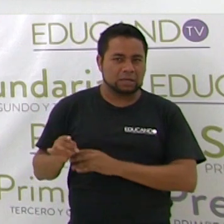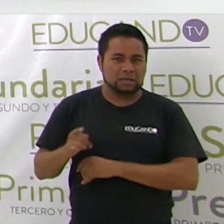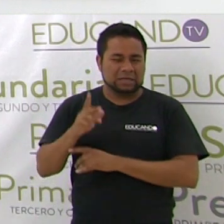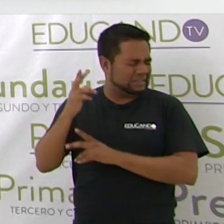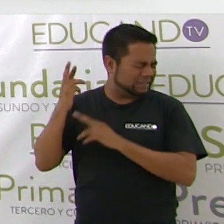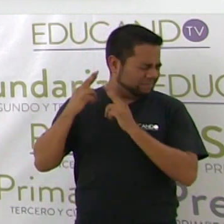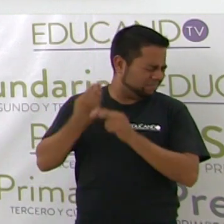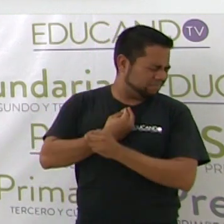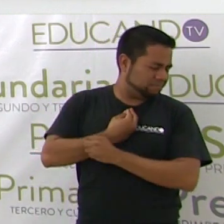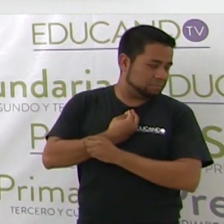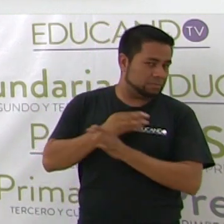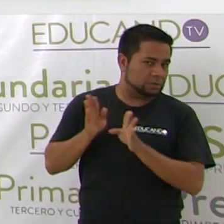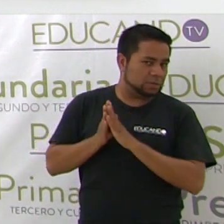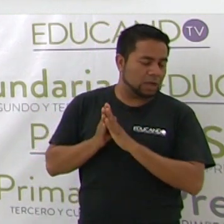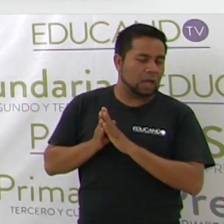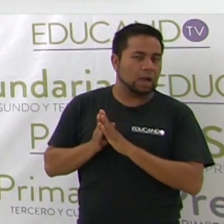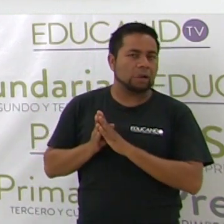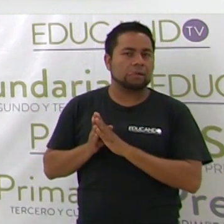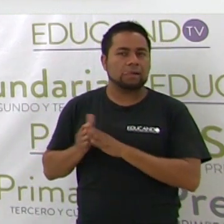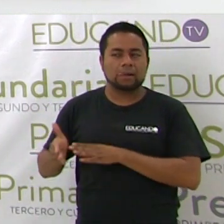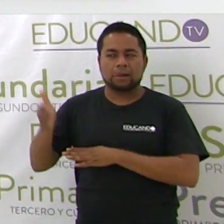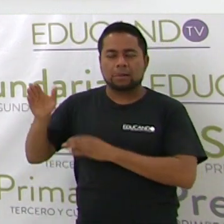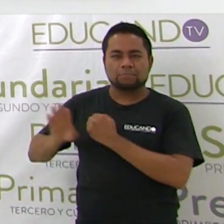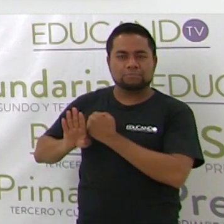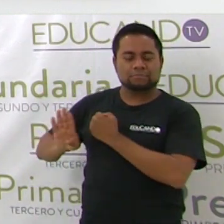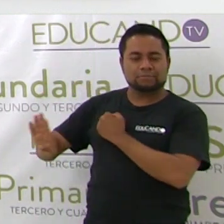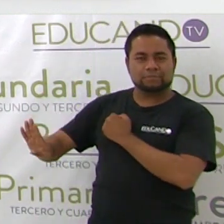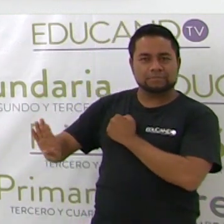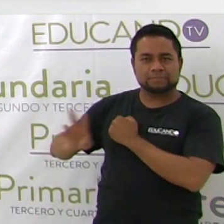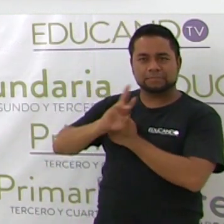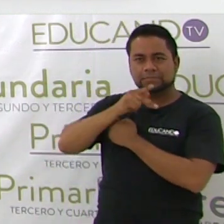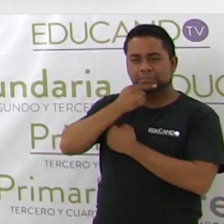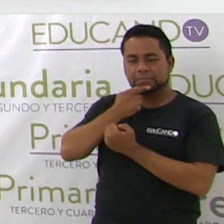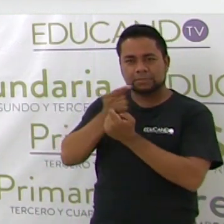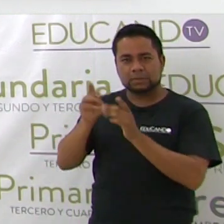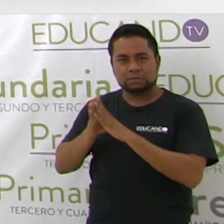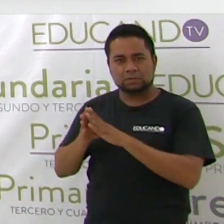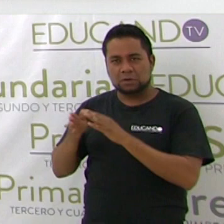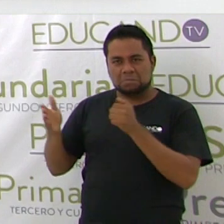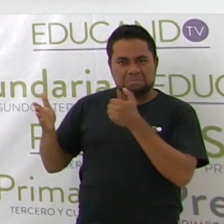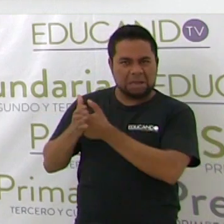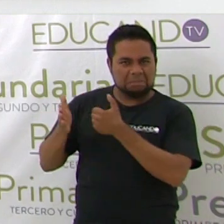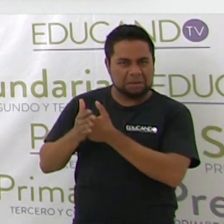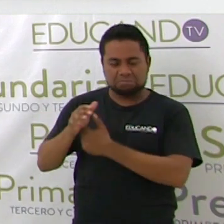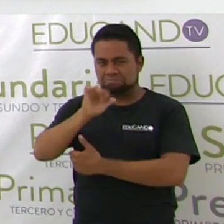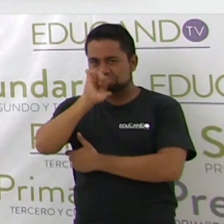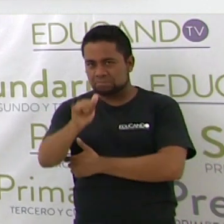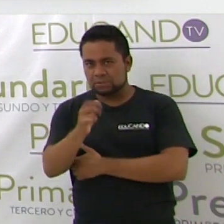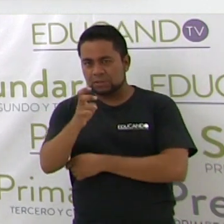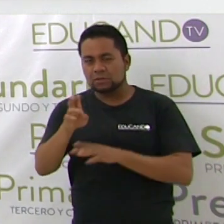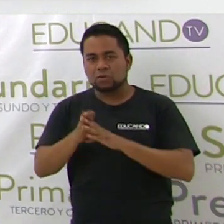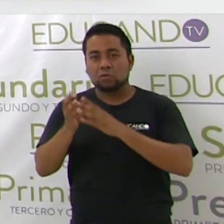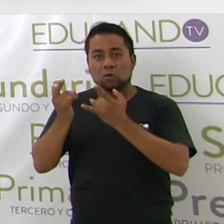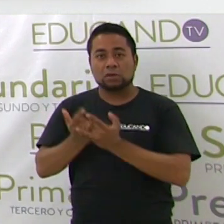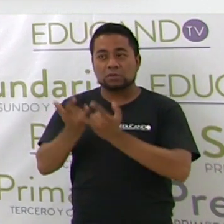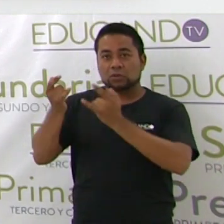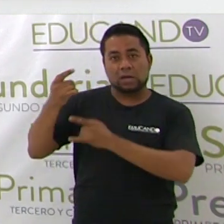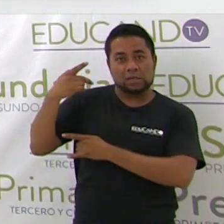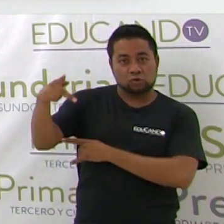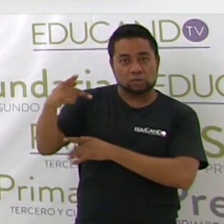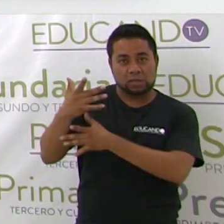lo soportaba y de esa manera logró que el niño ya no se azotara en las paredes. Entonces fue una anécdota